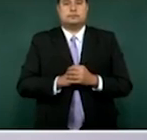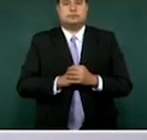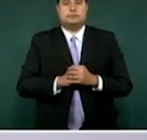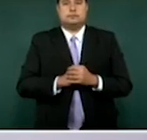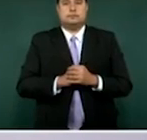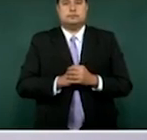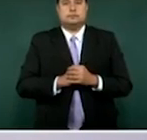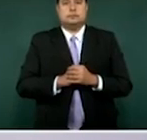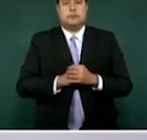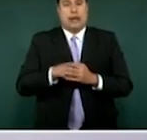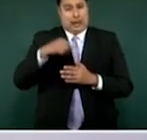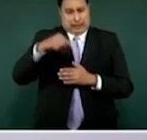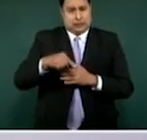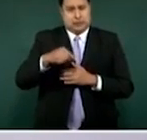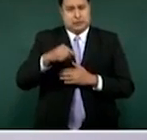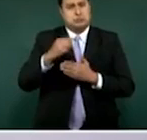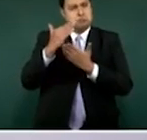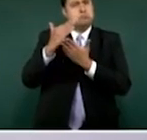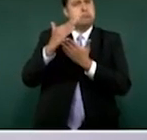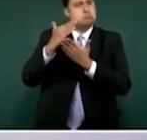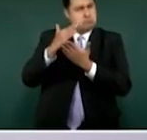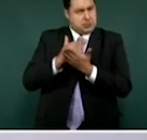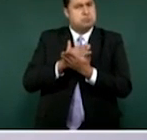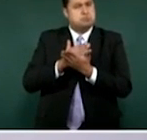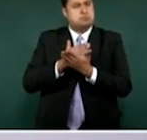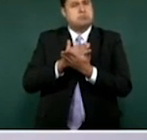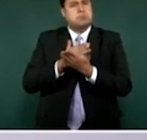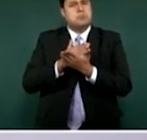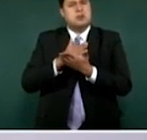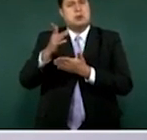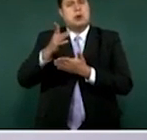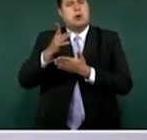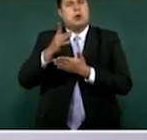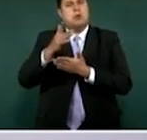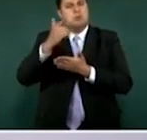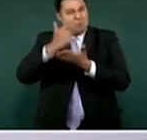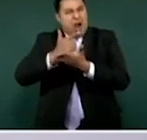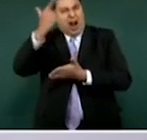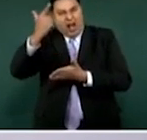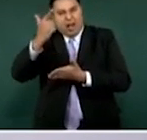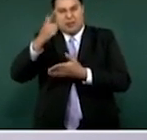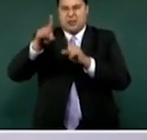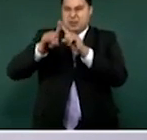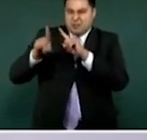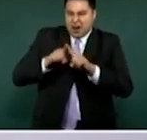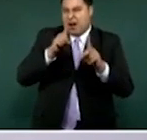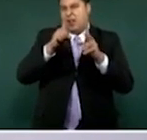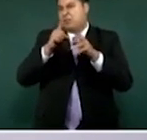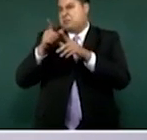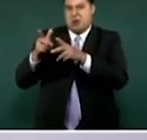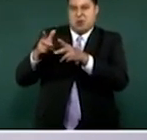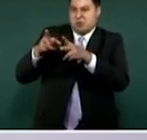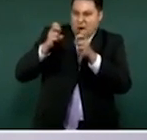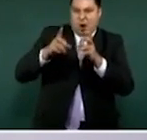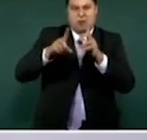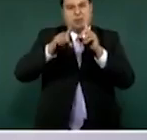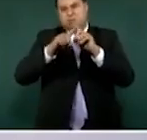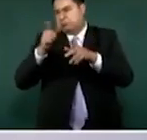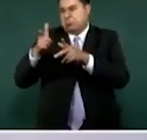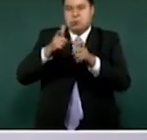es baja la incidencia delictiva con